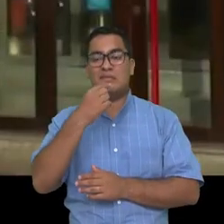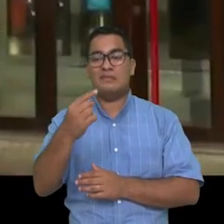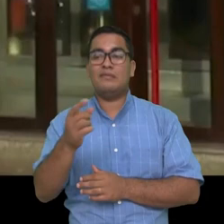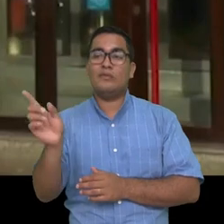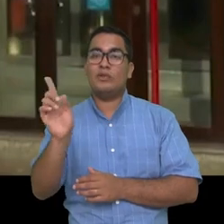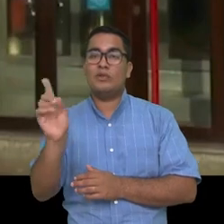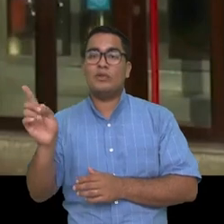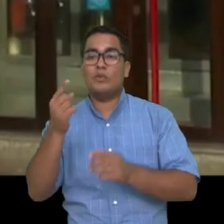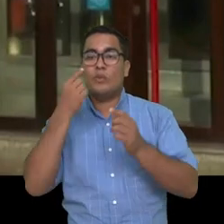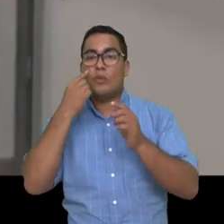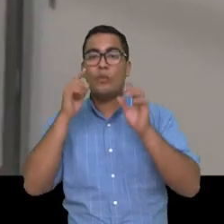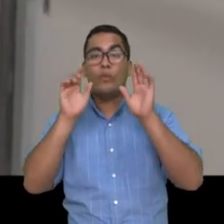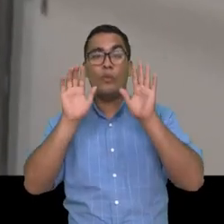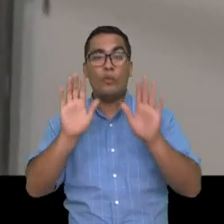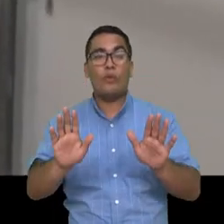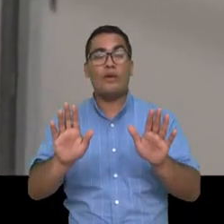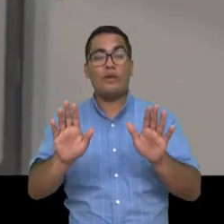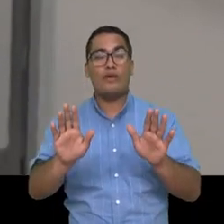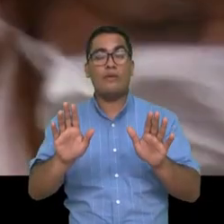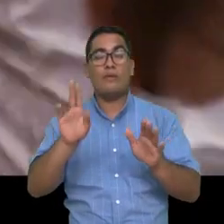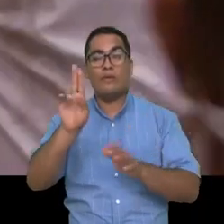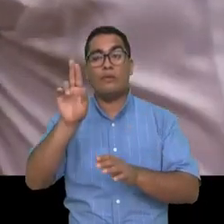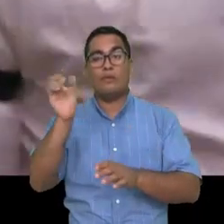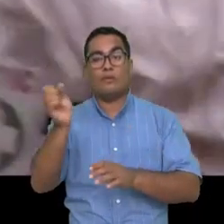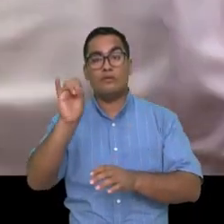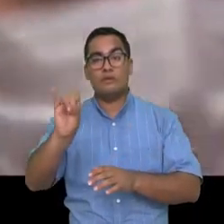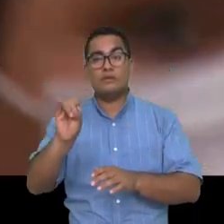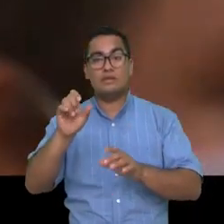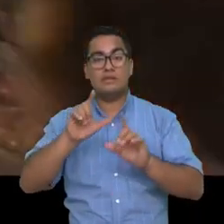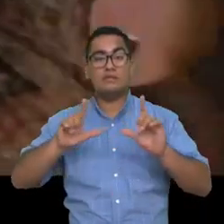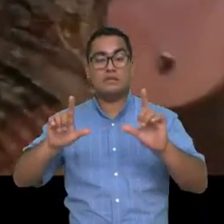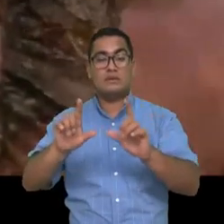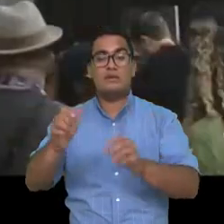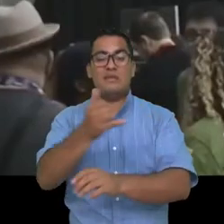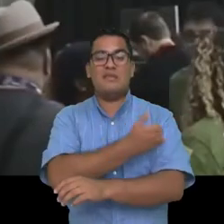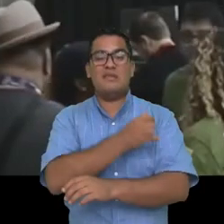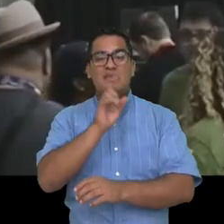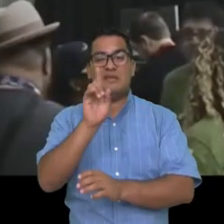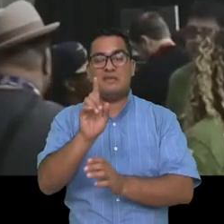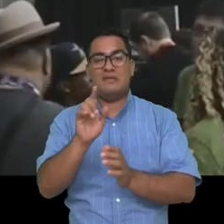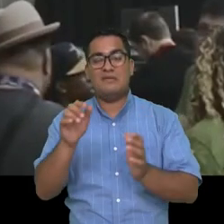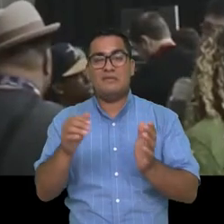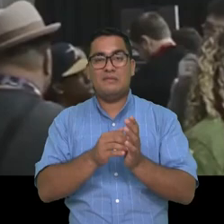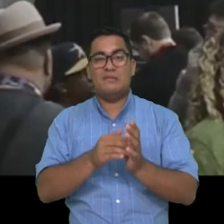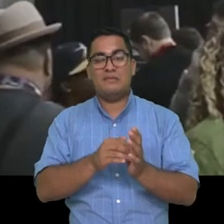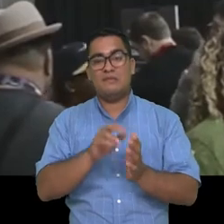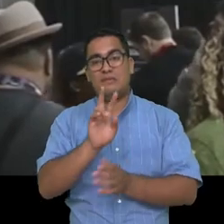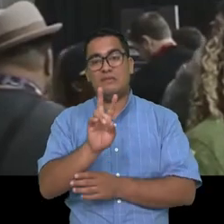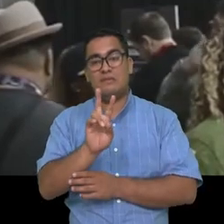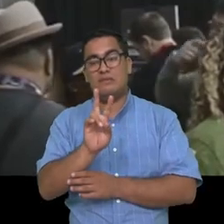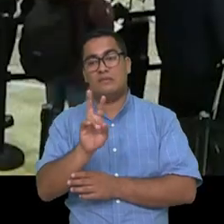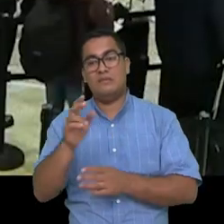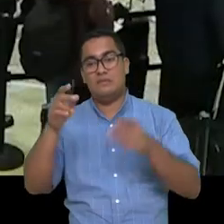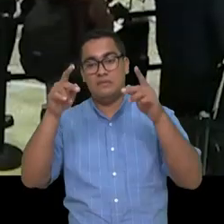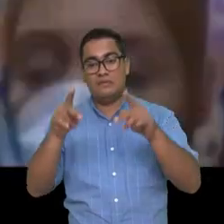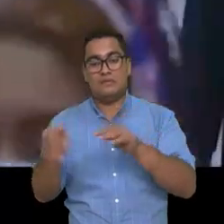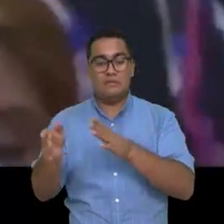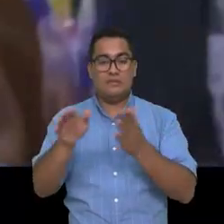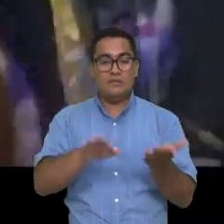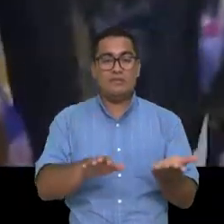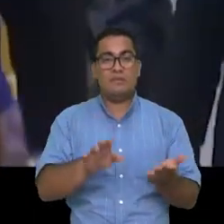en cuidados intensivos. Reporta también 1.002 muertos y 1.585 personas dadas de